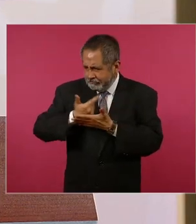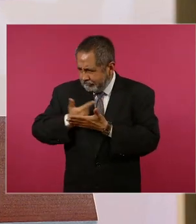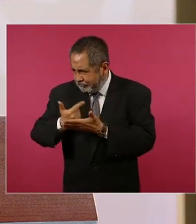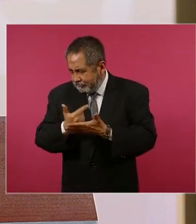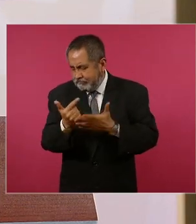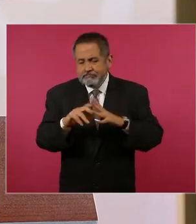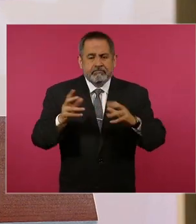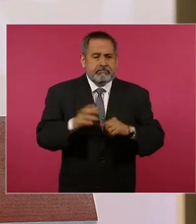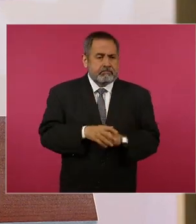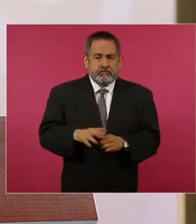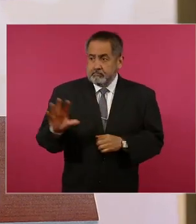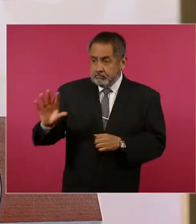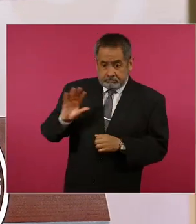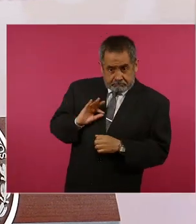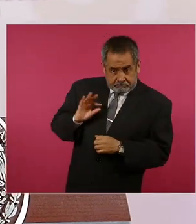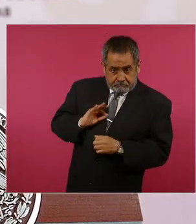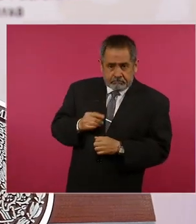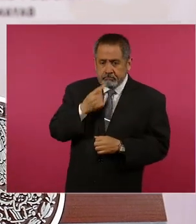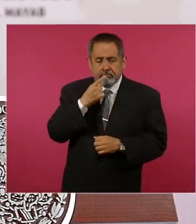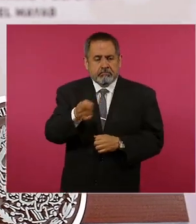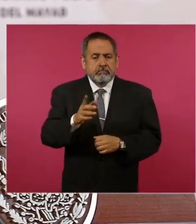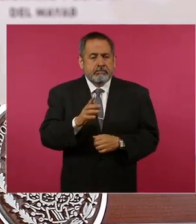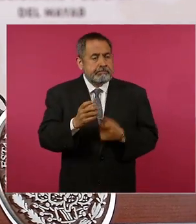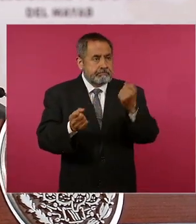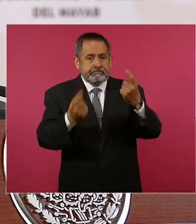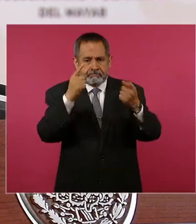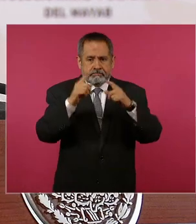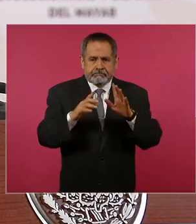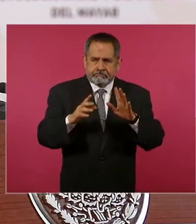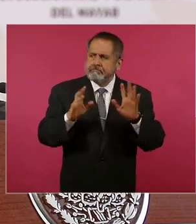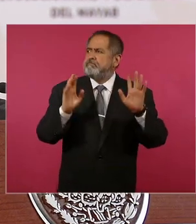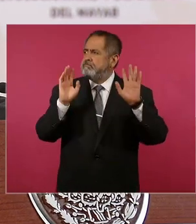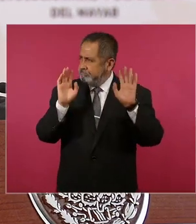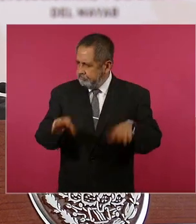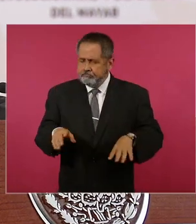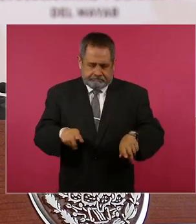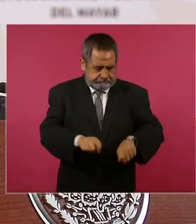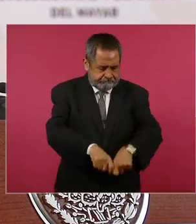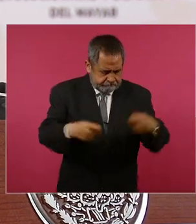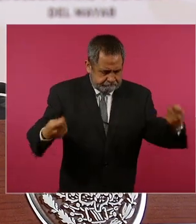tengo información que se abrieron los paquetes, se contaron los votos.